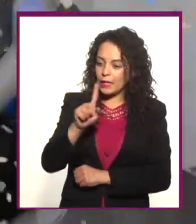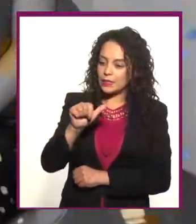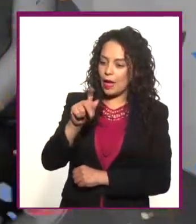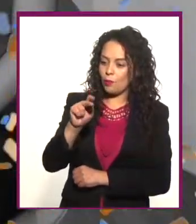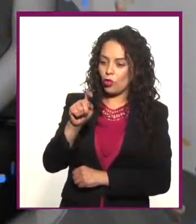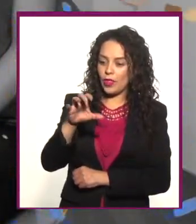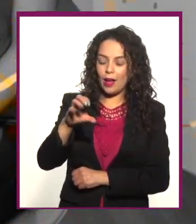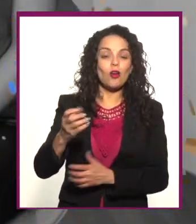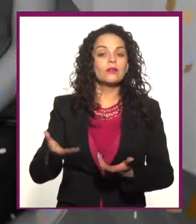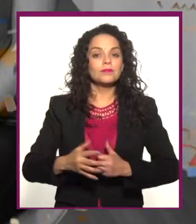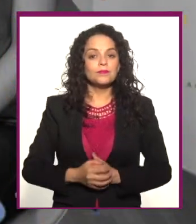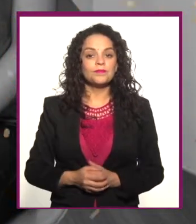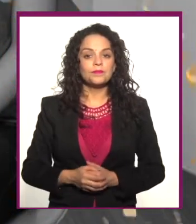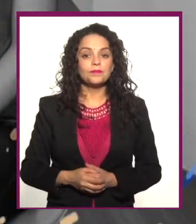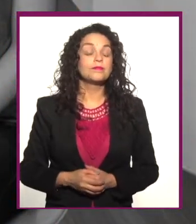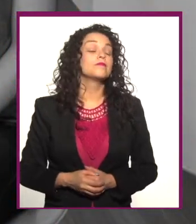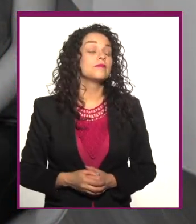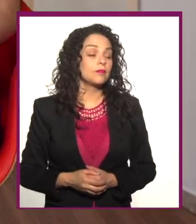zapoteco?